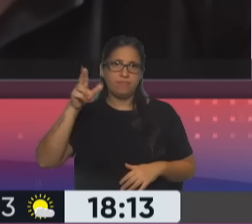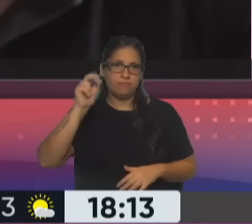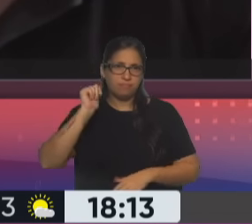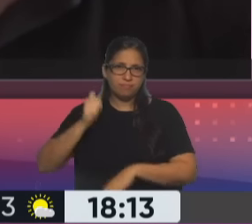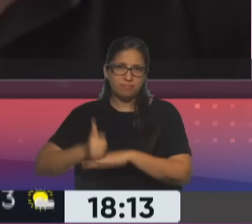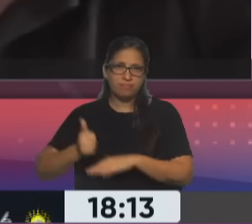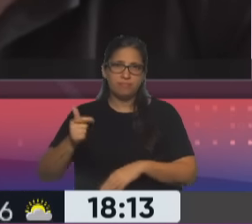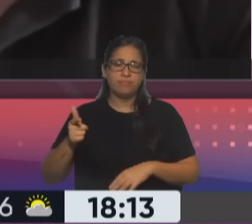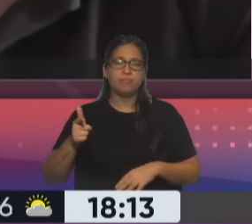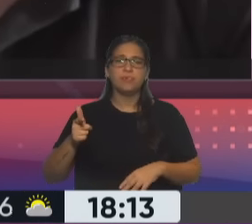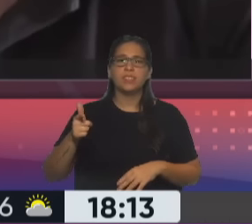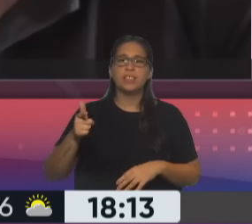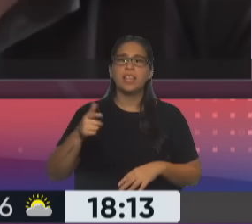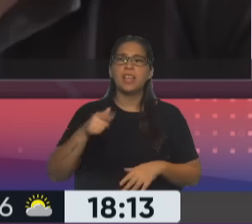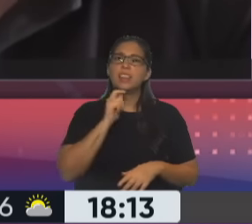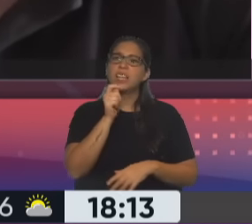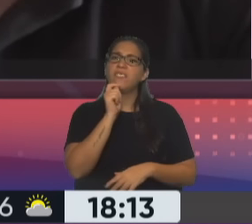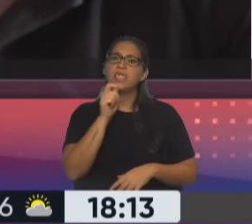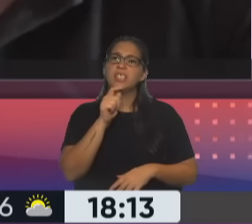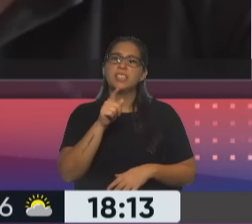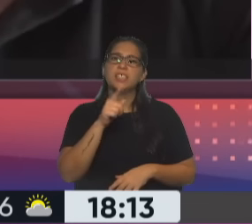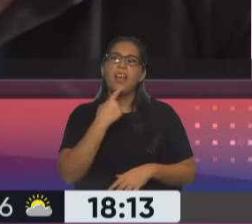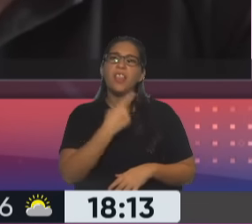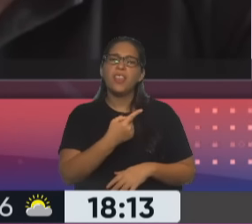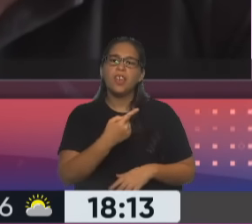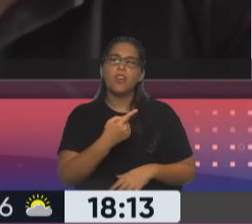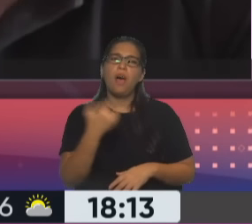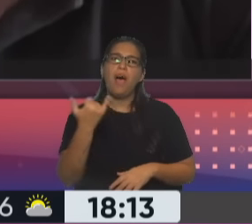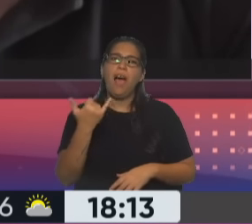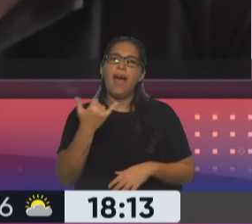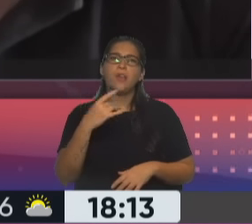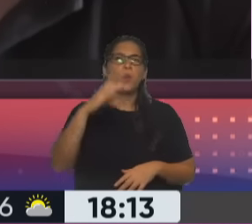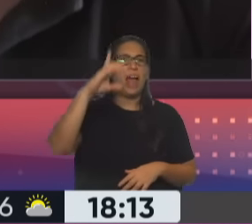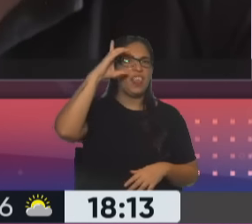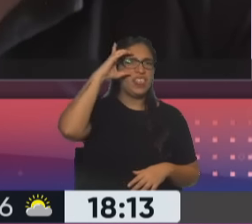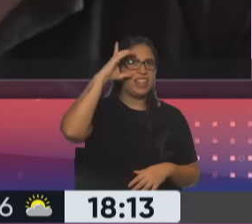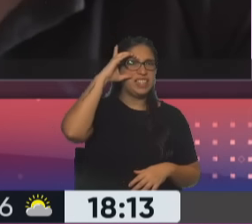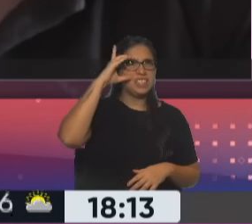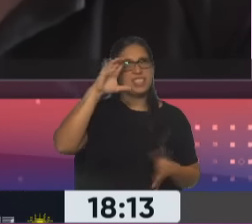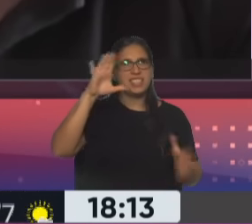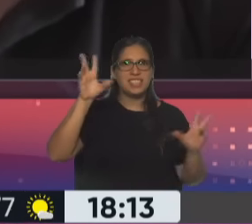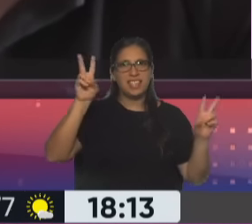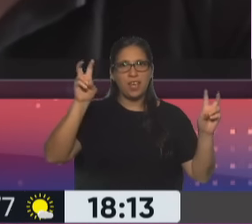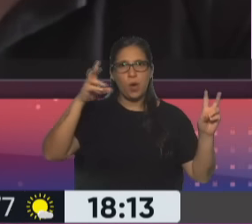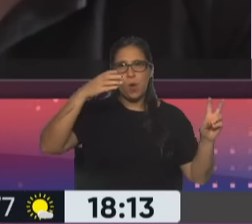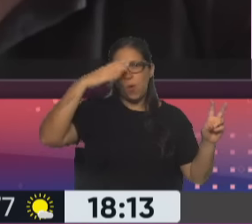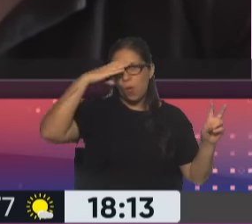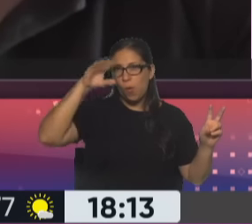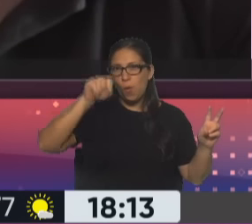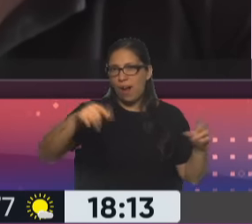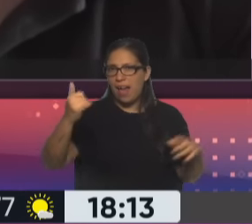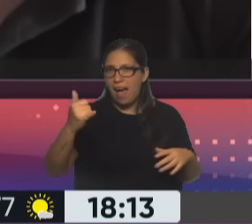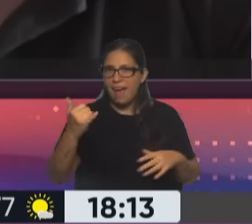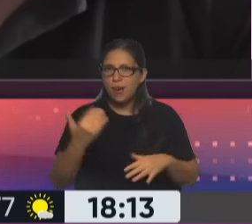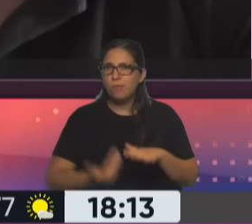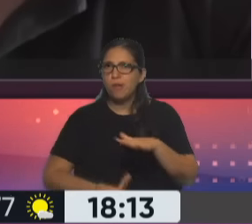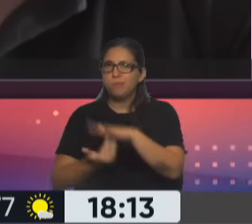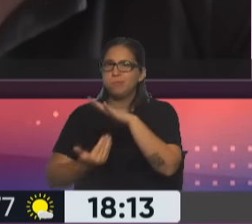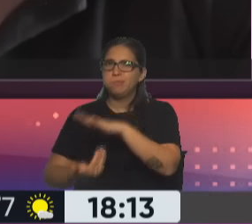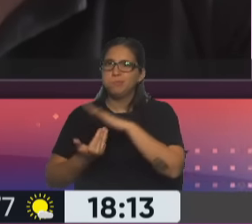una entrevista que dio a Telemundo, dio a entender que había una Delcy Rodríguez cubana, ¿no? Que había habido conversaciones con los más